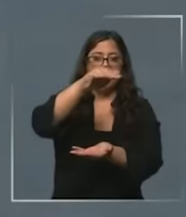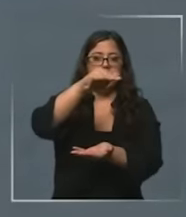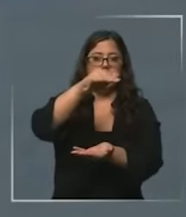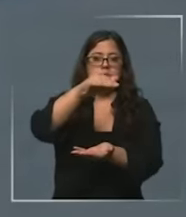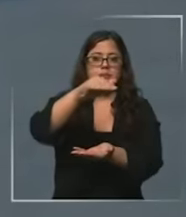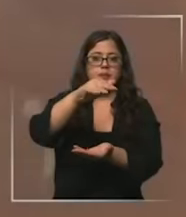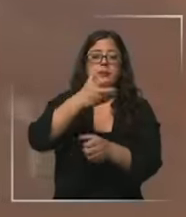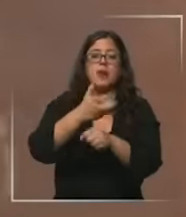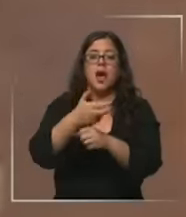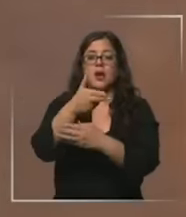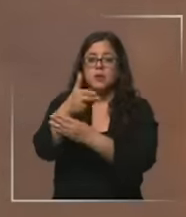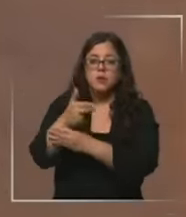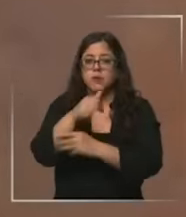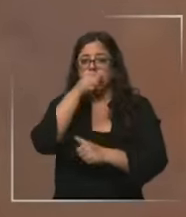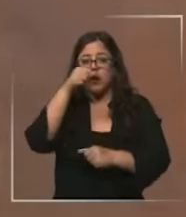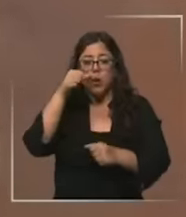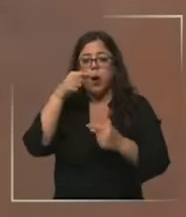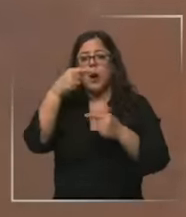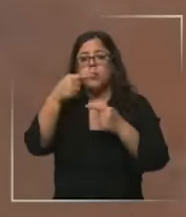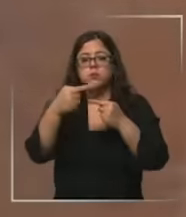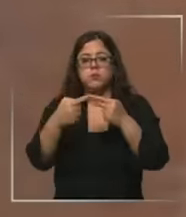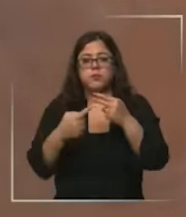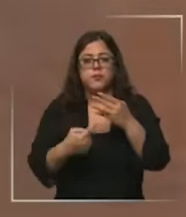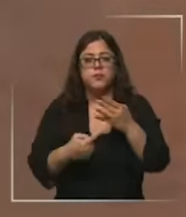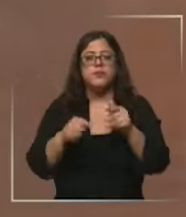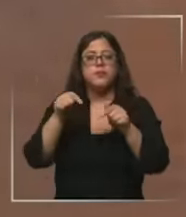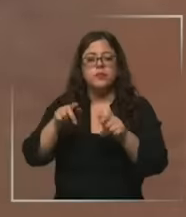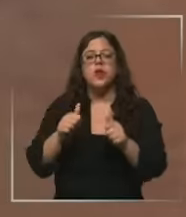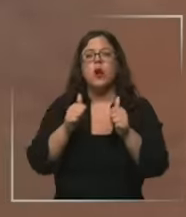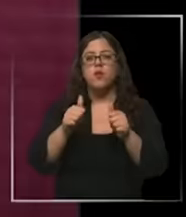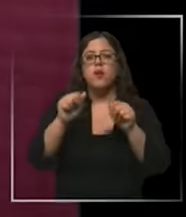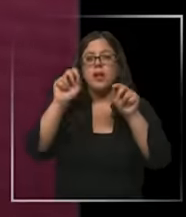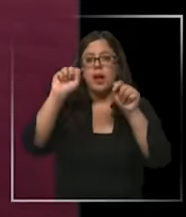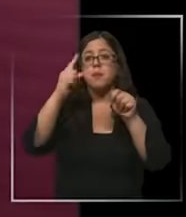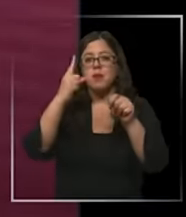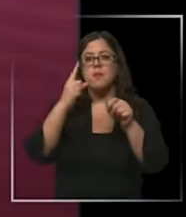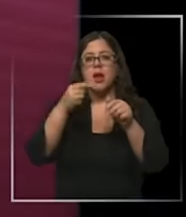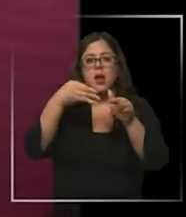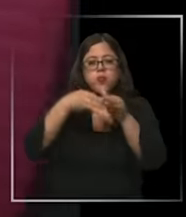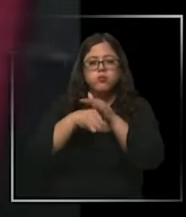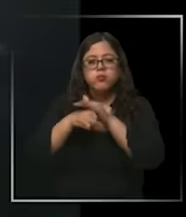les decía, tenemos armamento, tenemos droga, así que vamos bastante bien en la primera intervención.